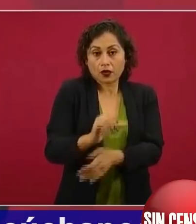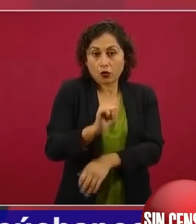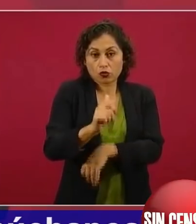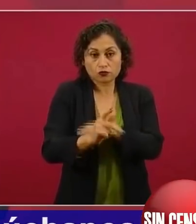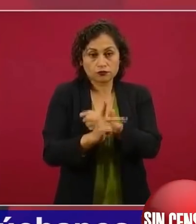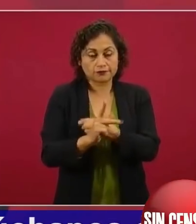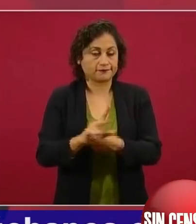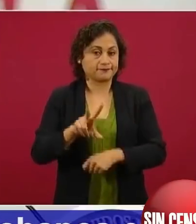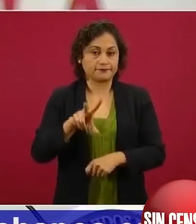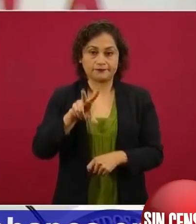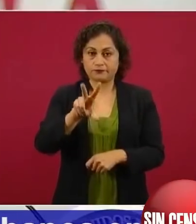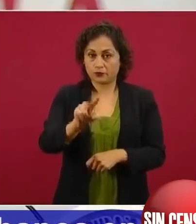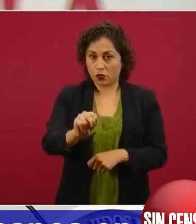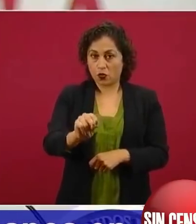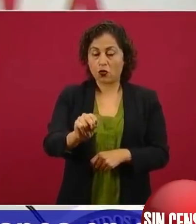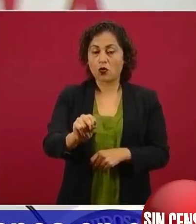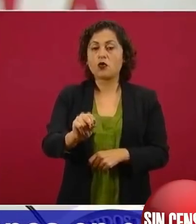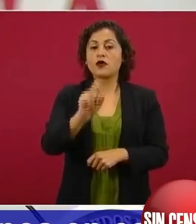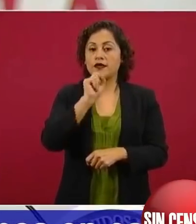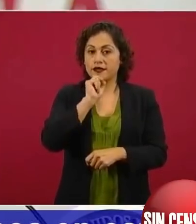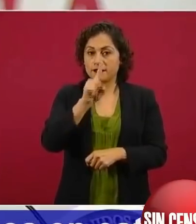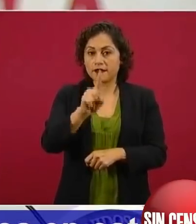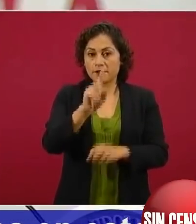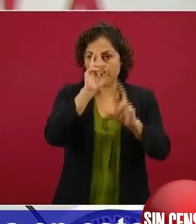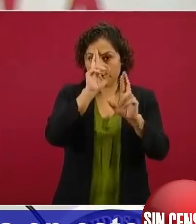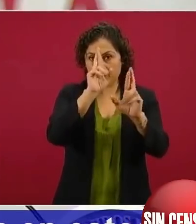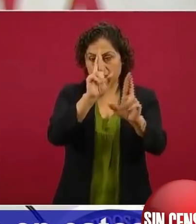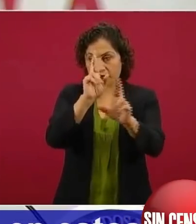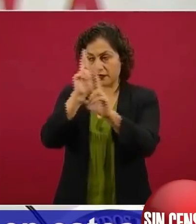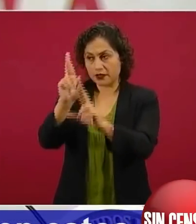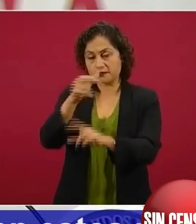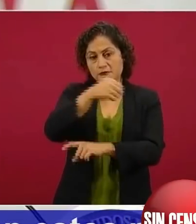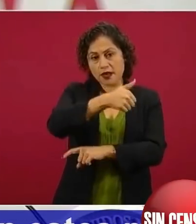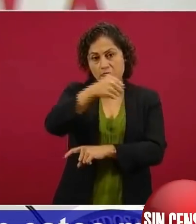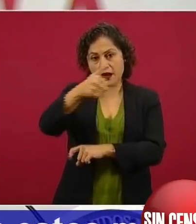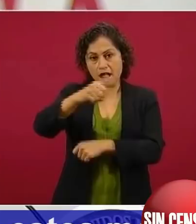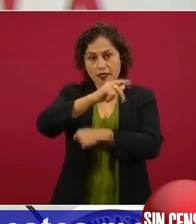y de autodeterminación de los pueblos.